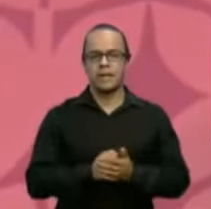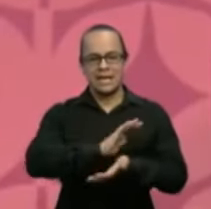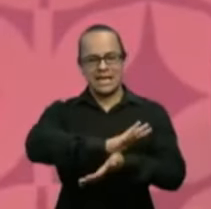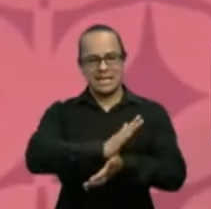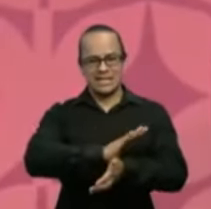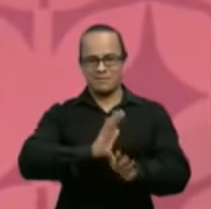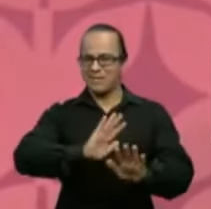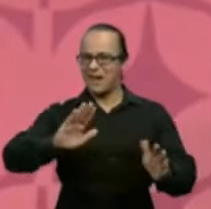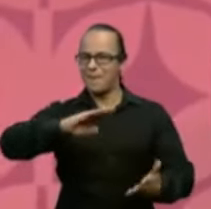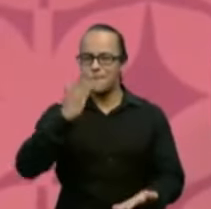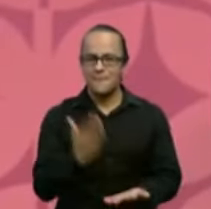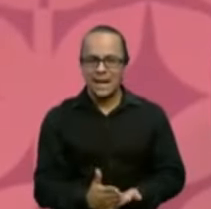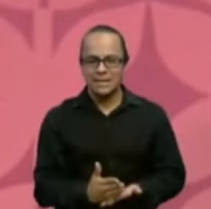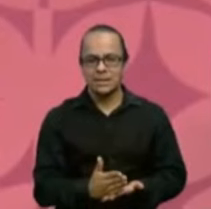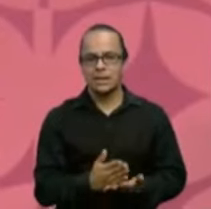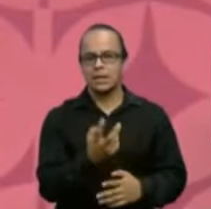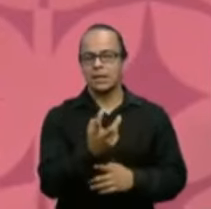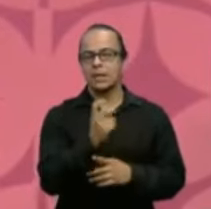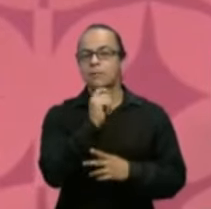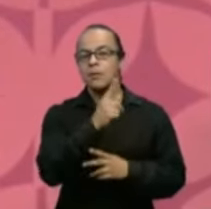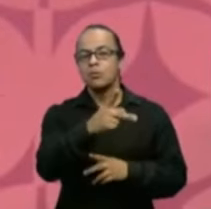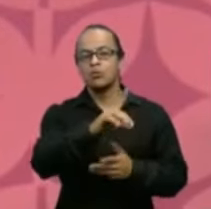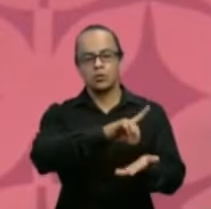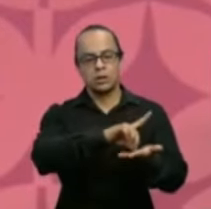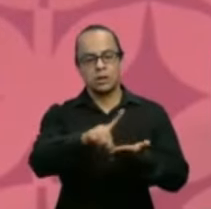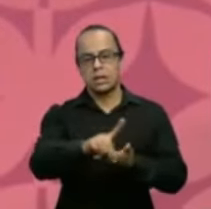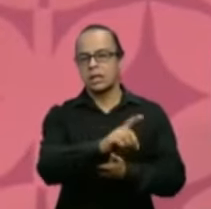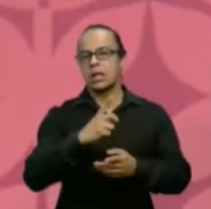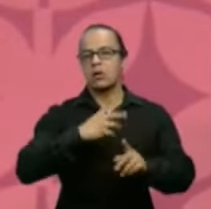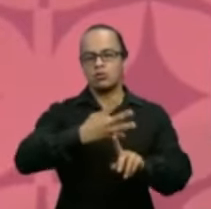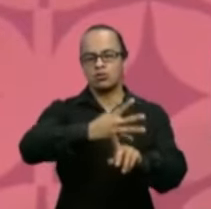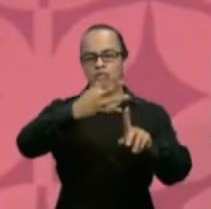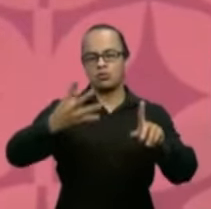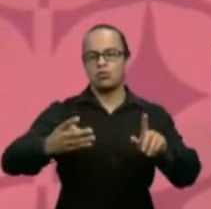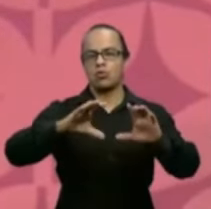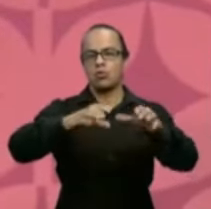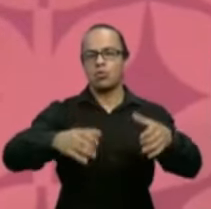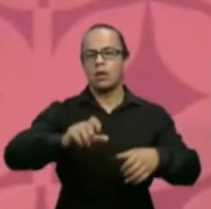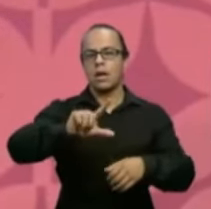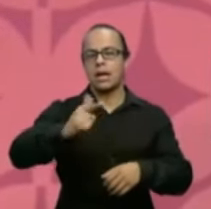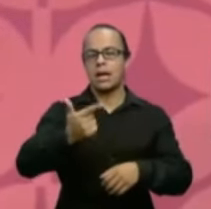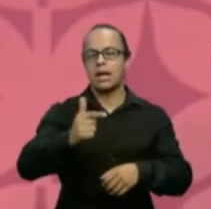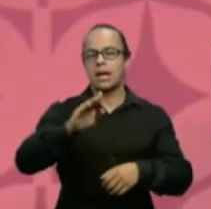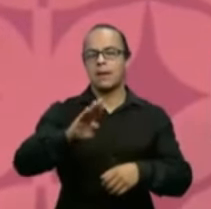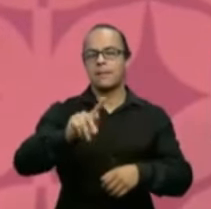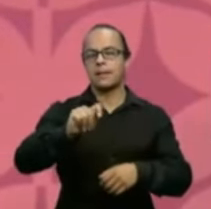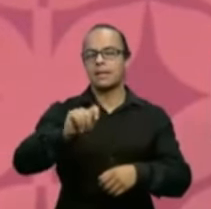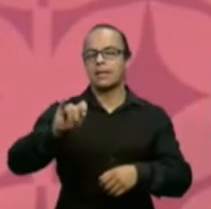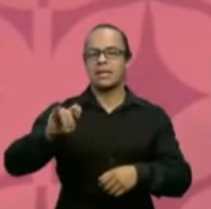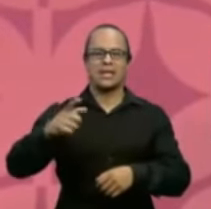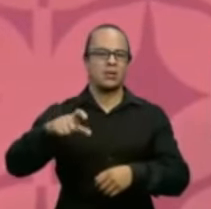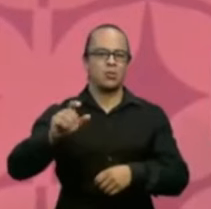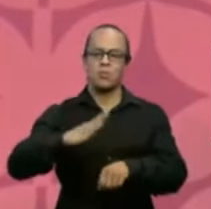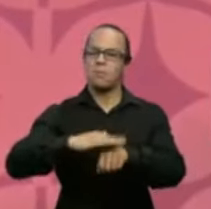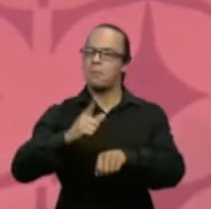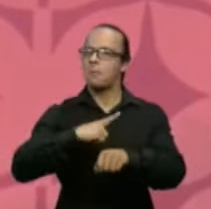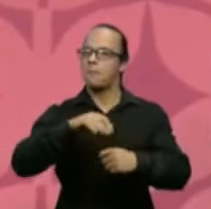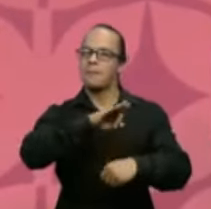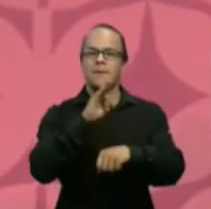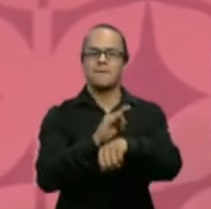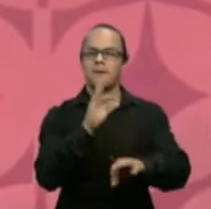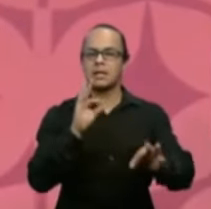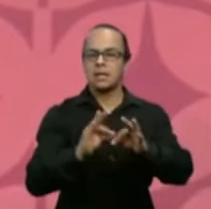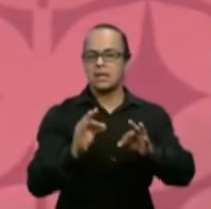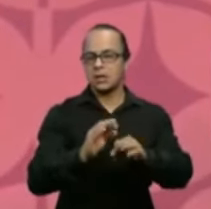discriminación. Garantizaremos el derecho a la diversidad sexual y el apoyo a las comunidades LGBTQI+, mediante